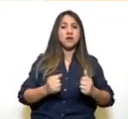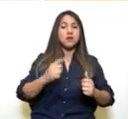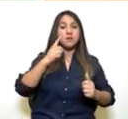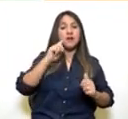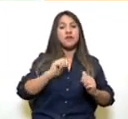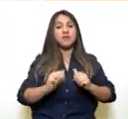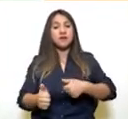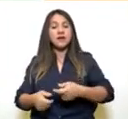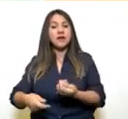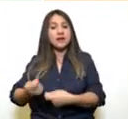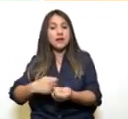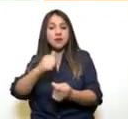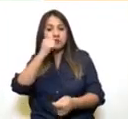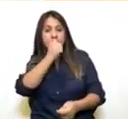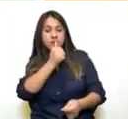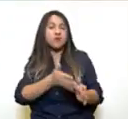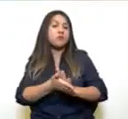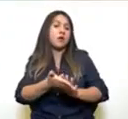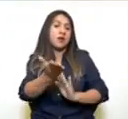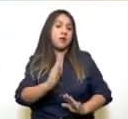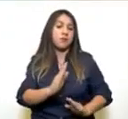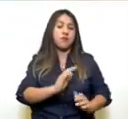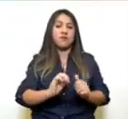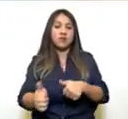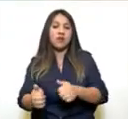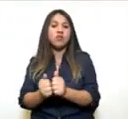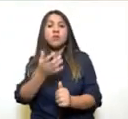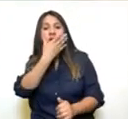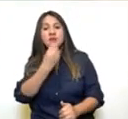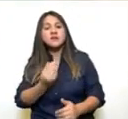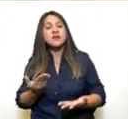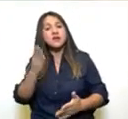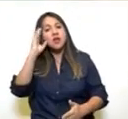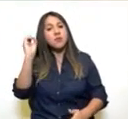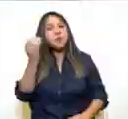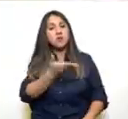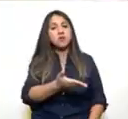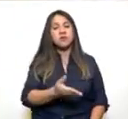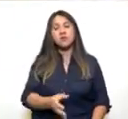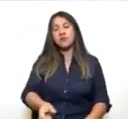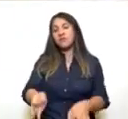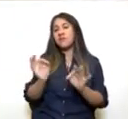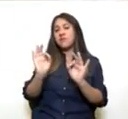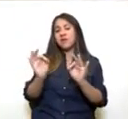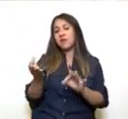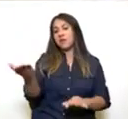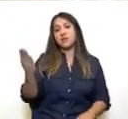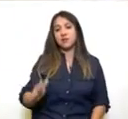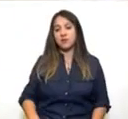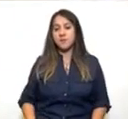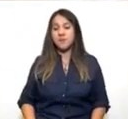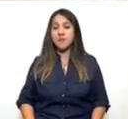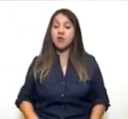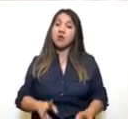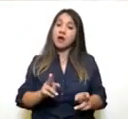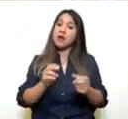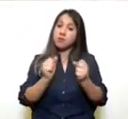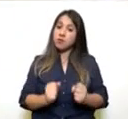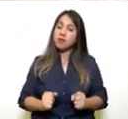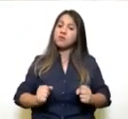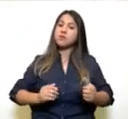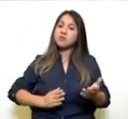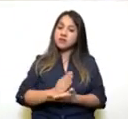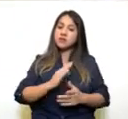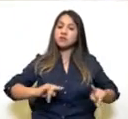sus del narcotráfico por ejemplo enfrentarlo con belleza que le parece a ustedes y fantasio que que podamos seguir construyendo